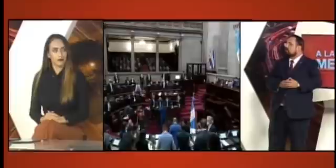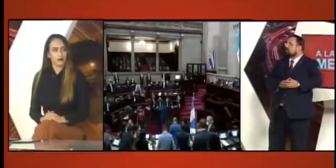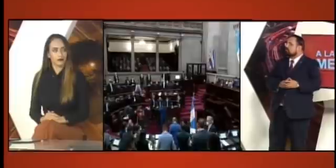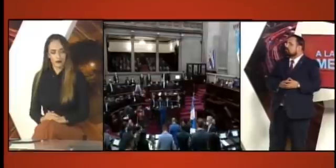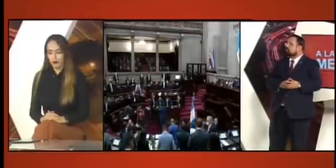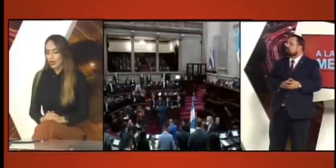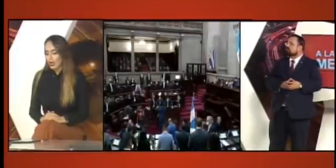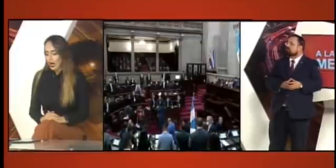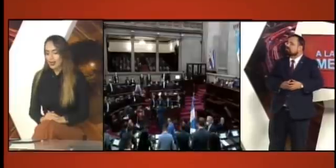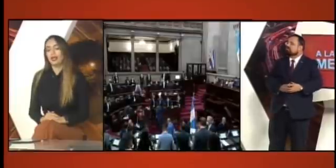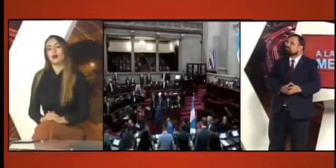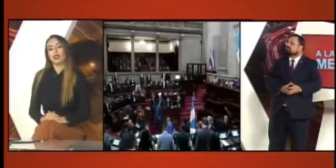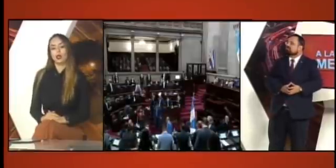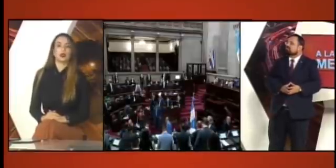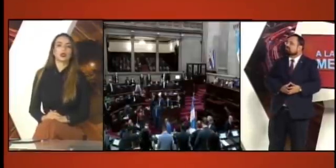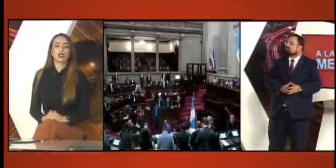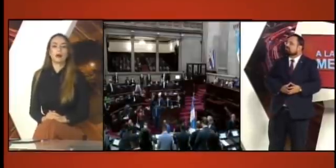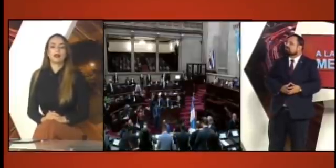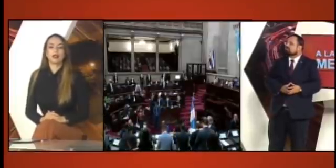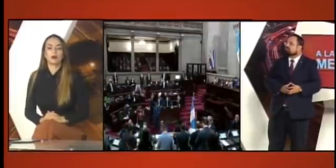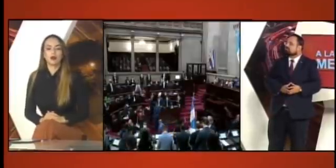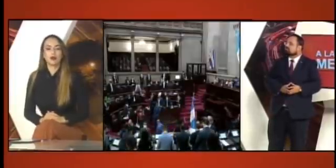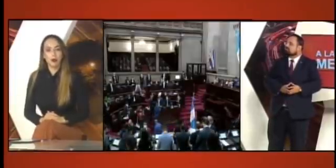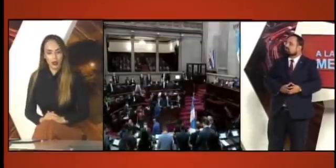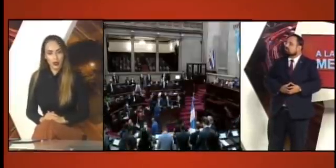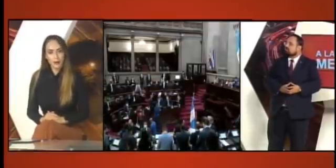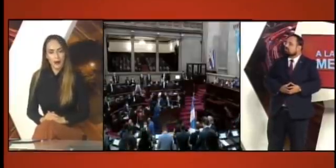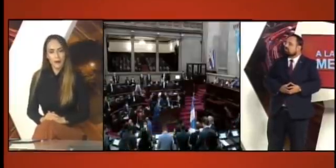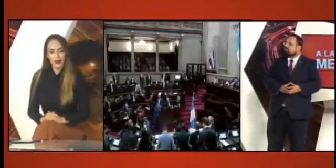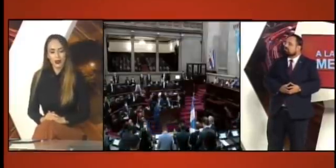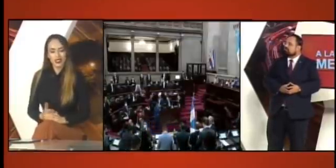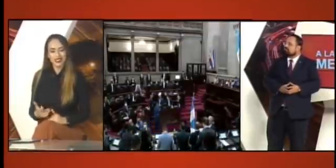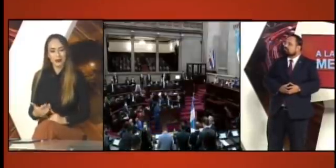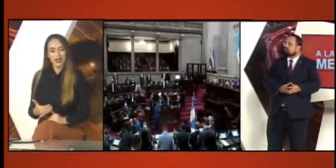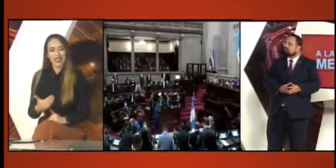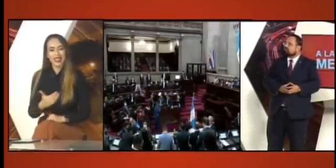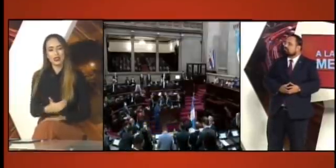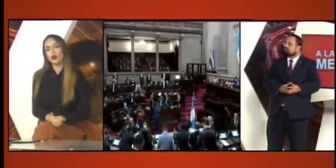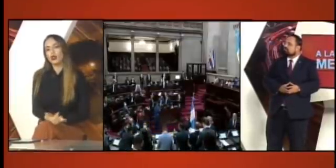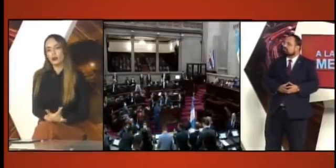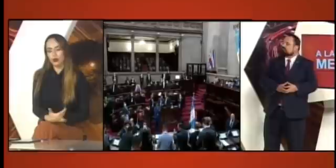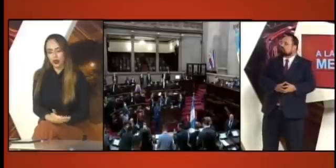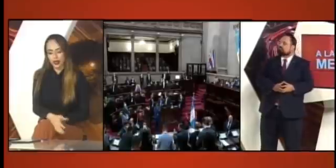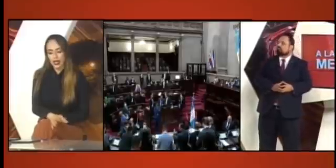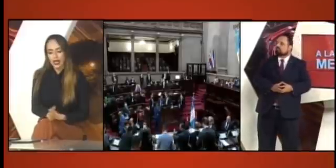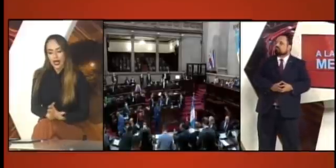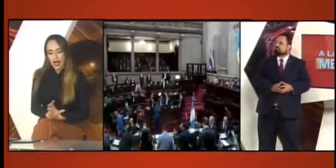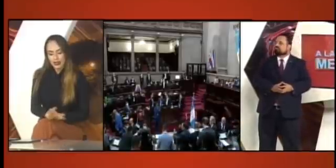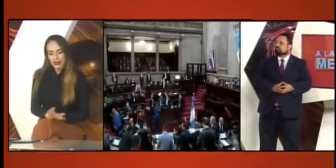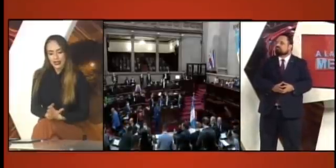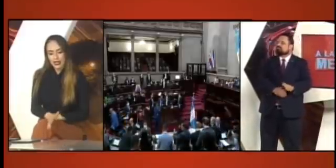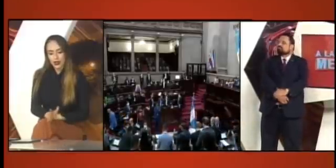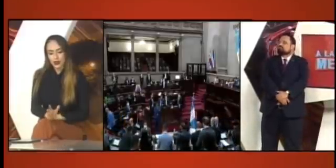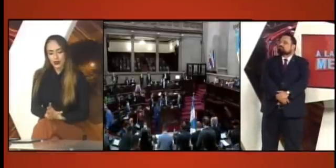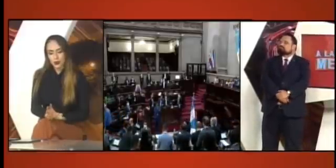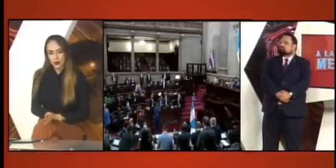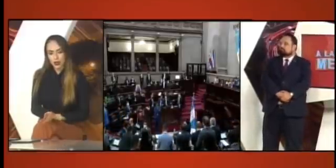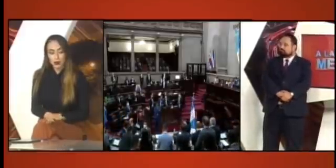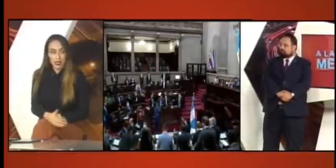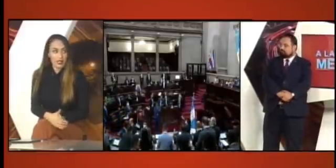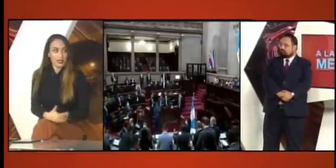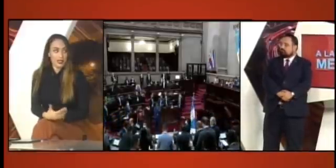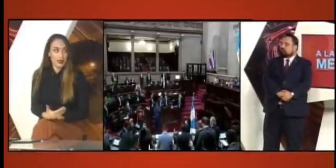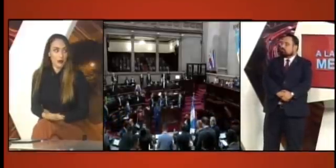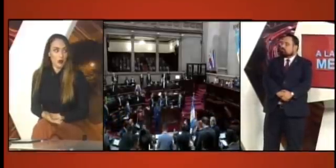sólo en guatemala he visto aquí recuerde que nosotros le mantenemos informado también para que se sepa qué es lo que procede que hasta que los diputados